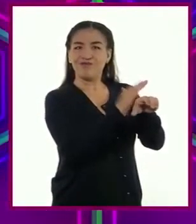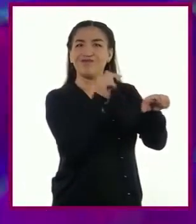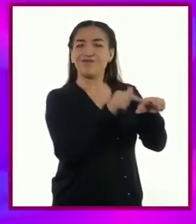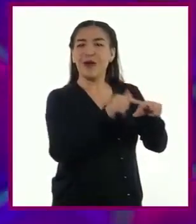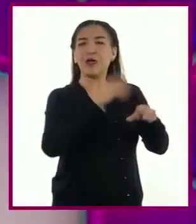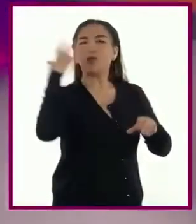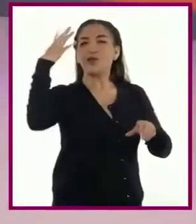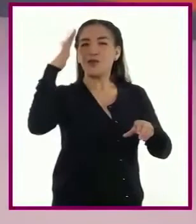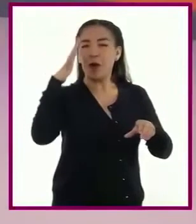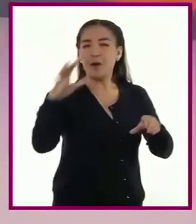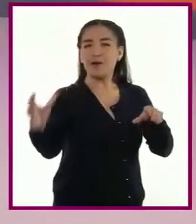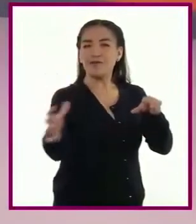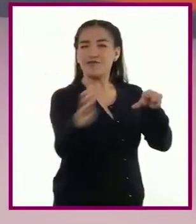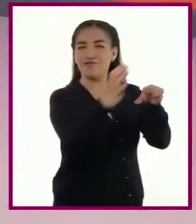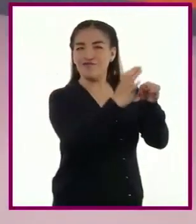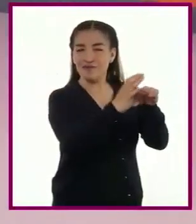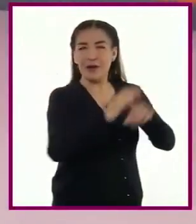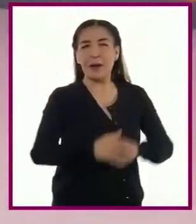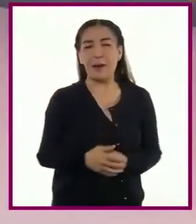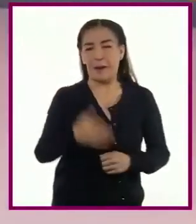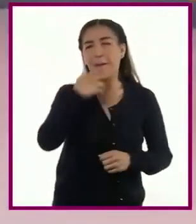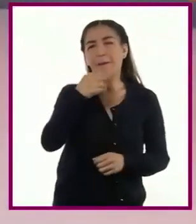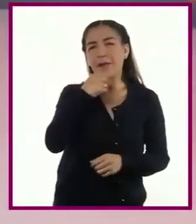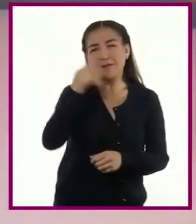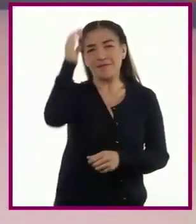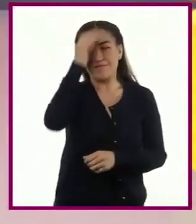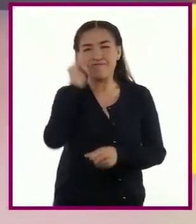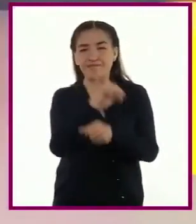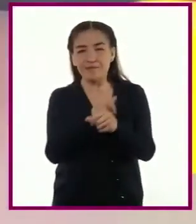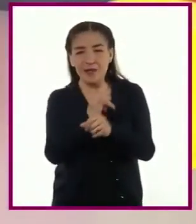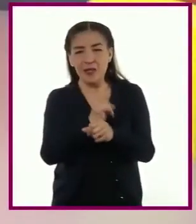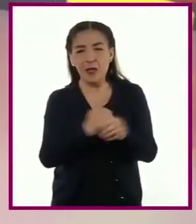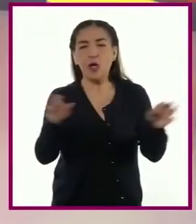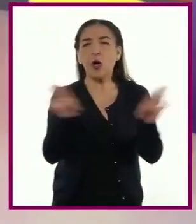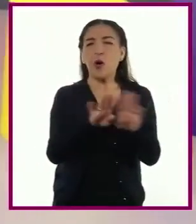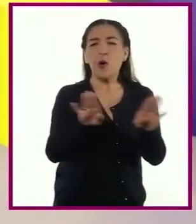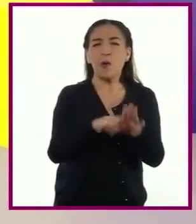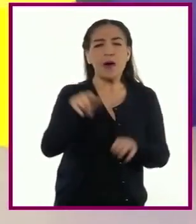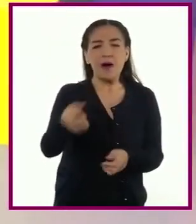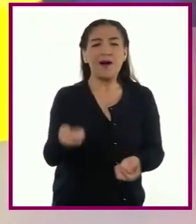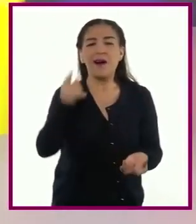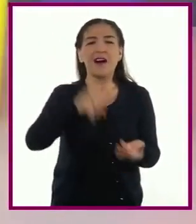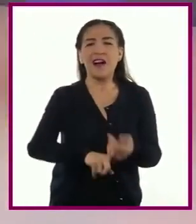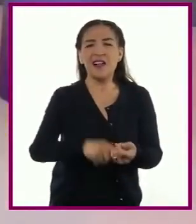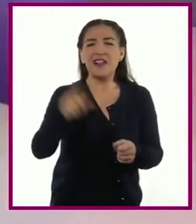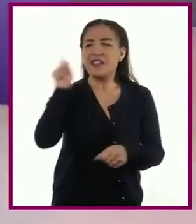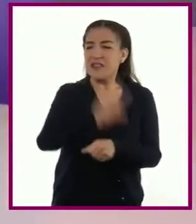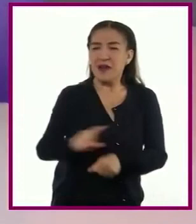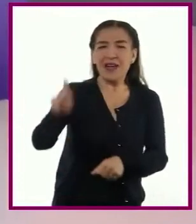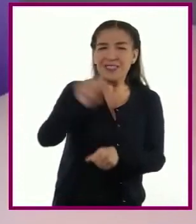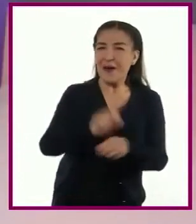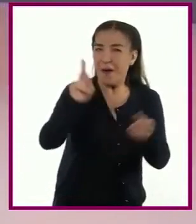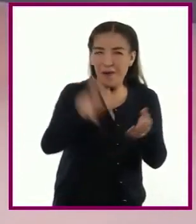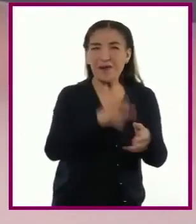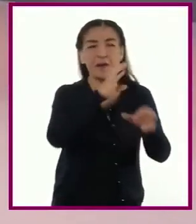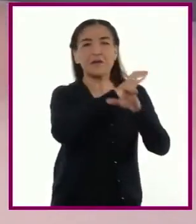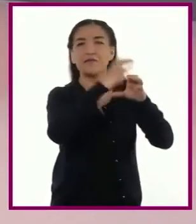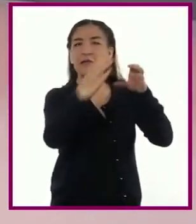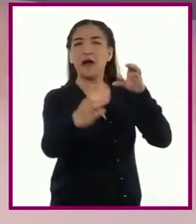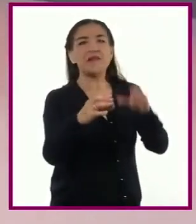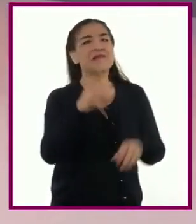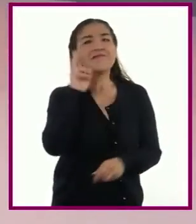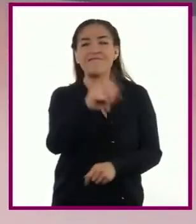Sol. Piazzi esperaba que Ceres reapareciera en el firmamento después de algunos días, pero no consiguió verlo de